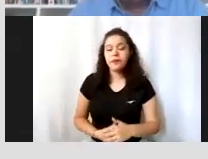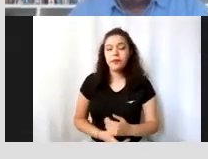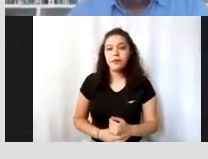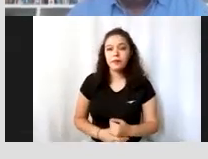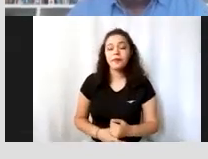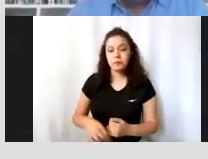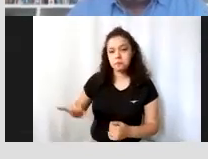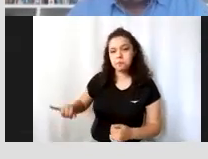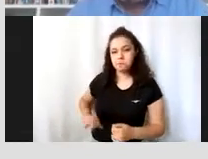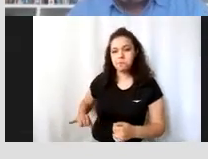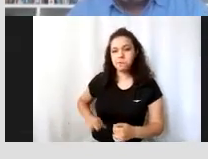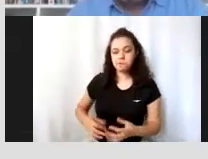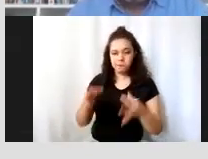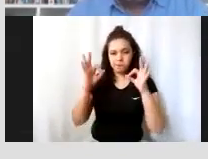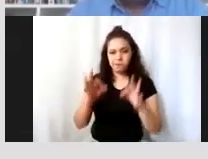interesante.